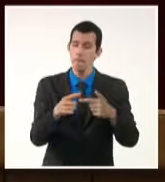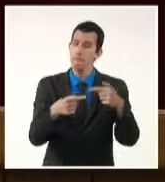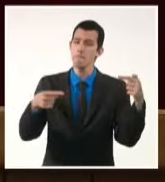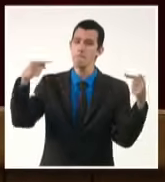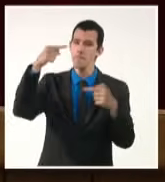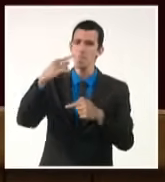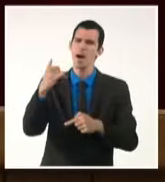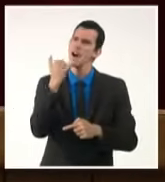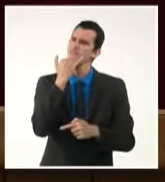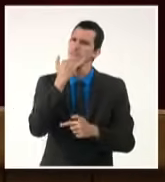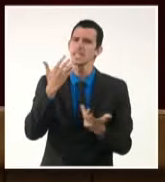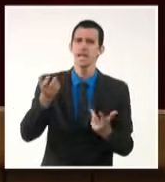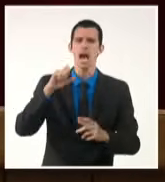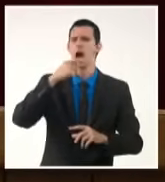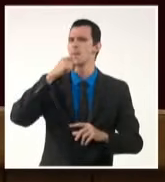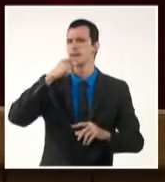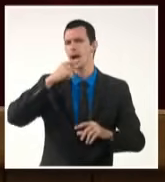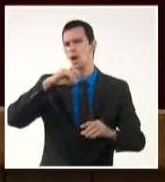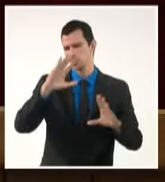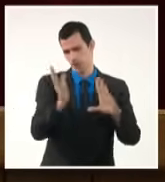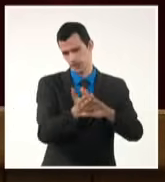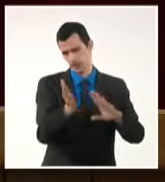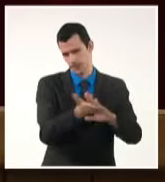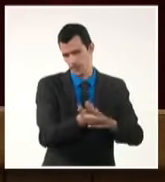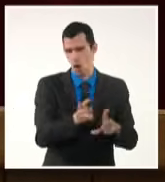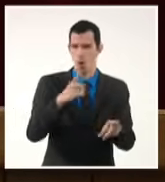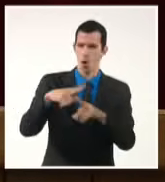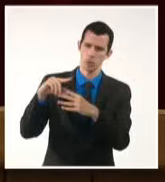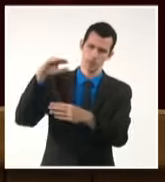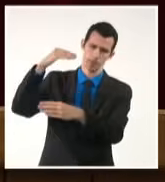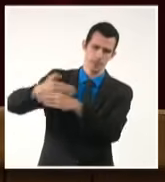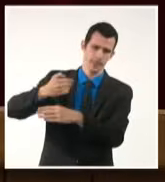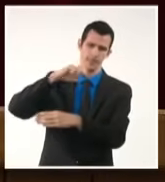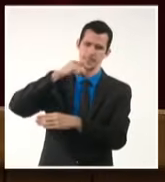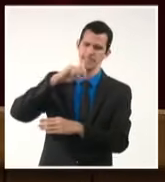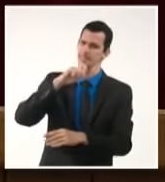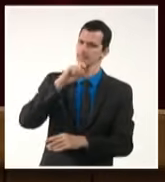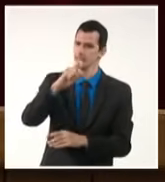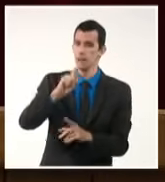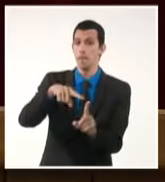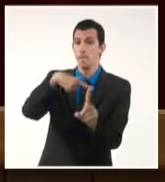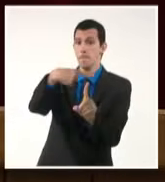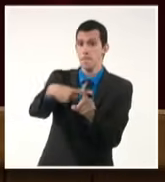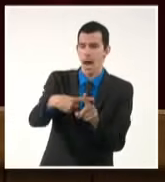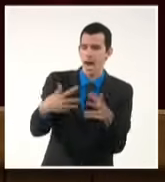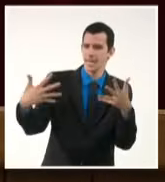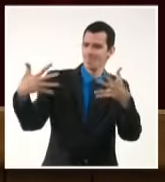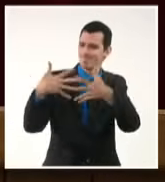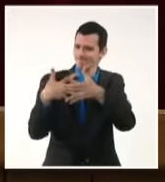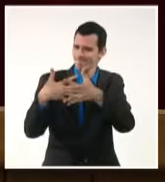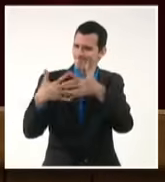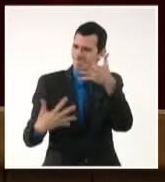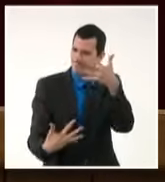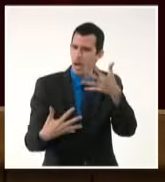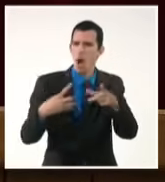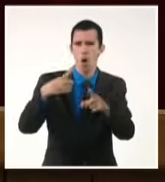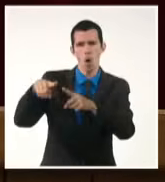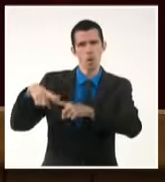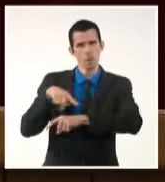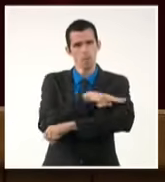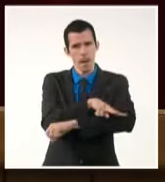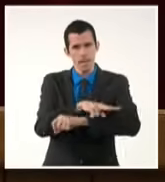del cerco norteamericano, la crisis en las relaciones económicas internacionales y nuestros propios